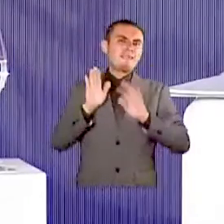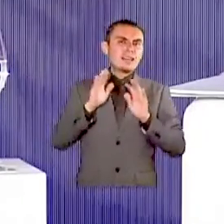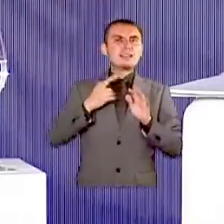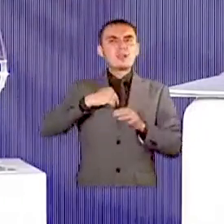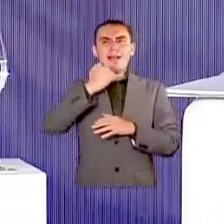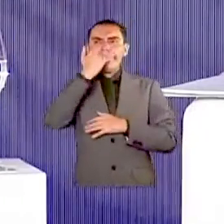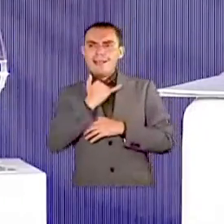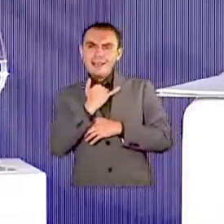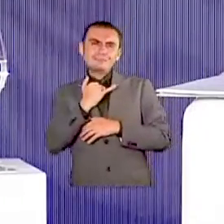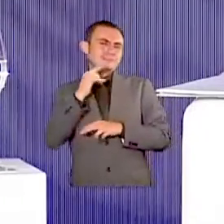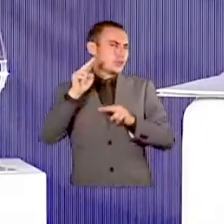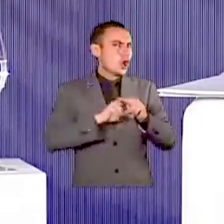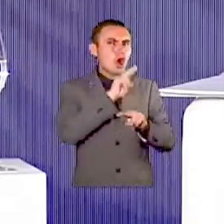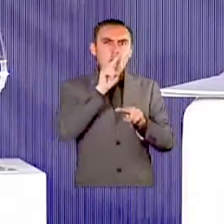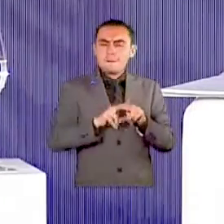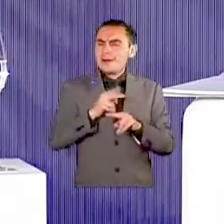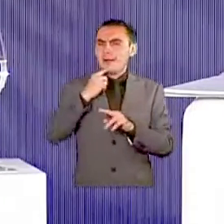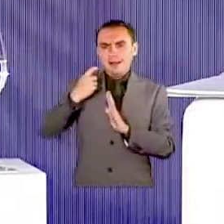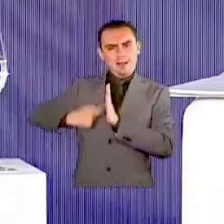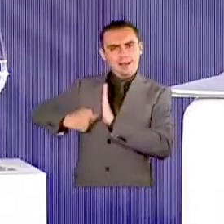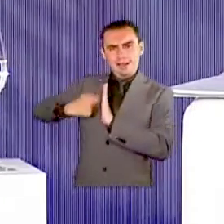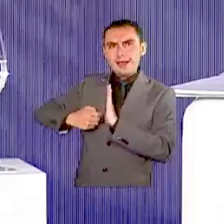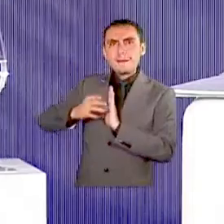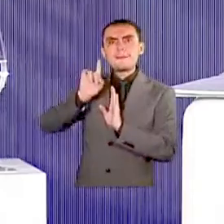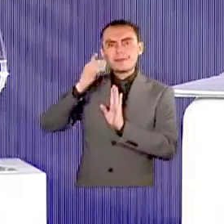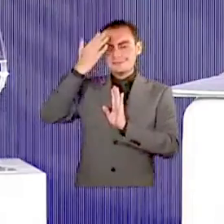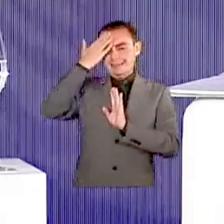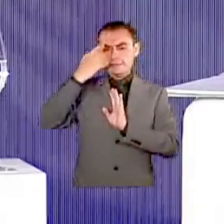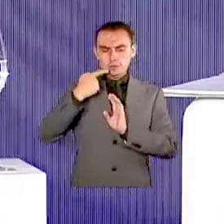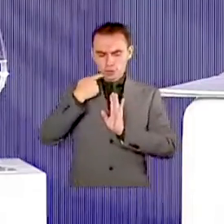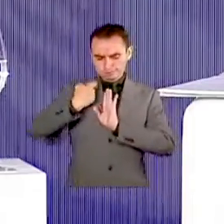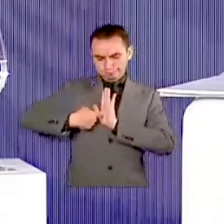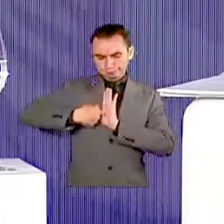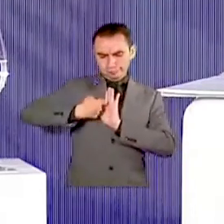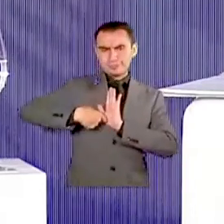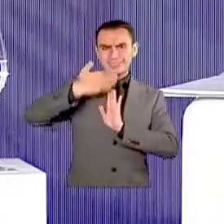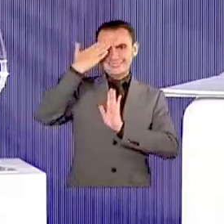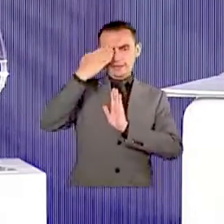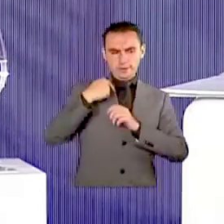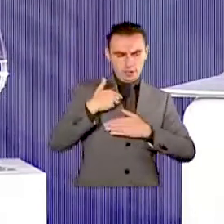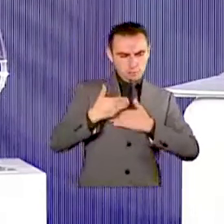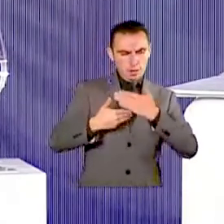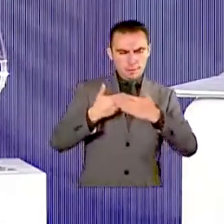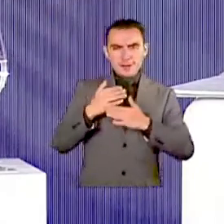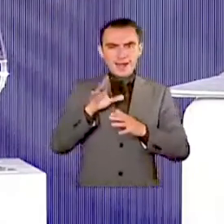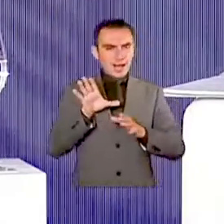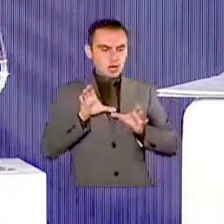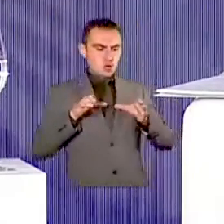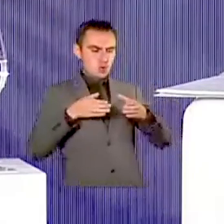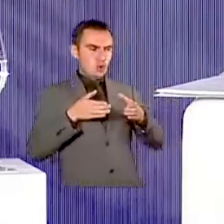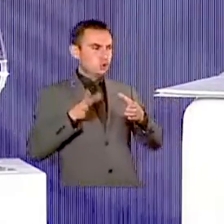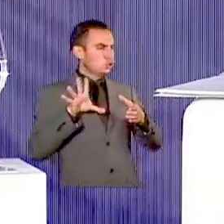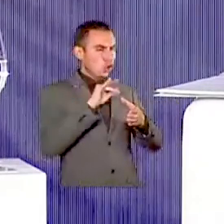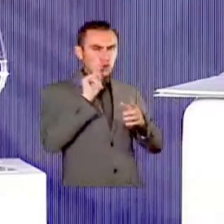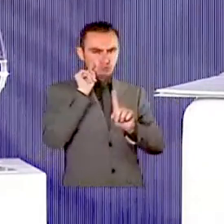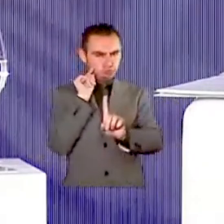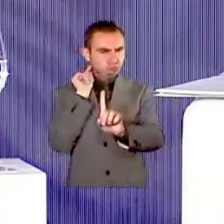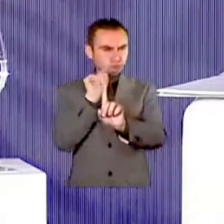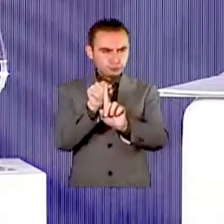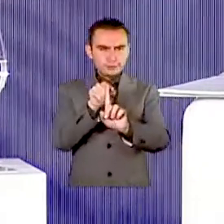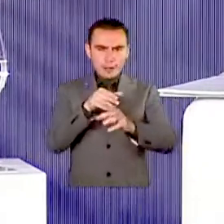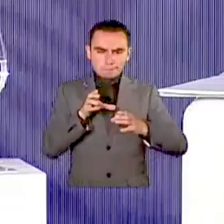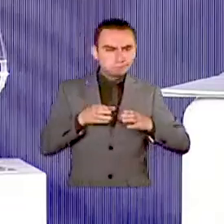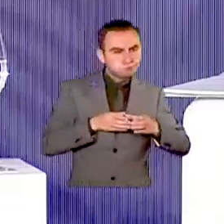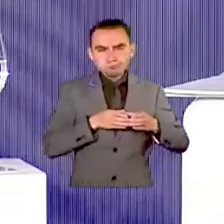tenemos que corregir, pero de esa manera ya tenemos línea de trabajo para poder saber todo el mundo hacia dónde vamos y cuál es la finalidad y